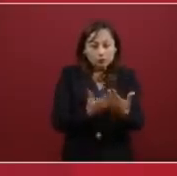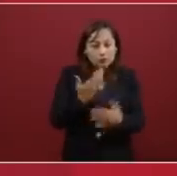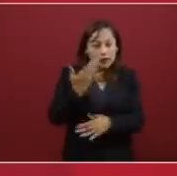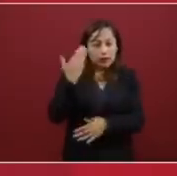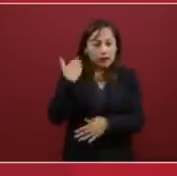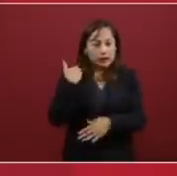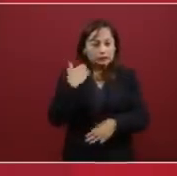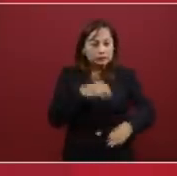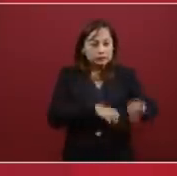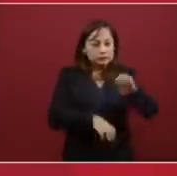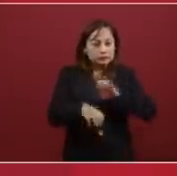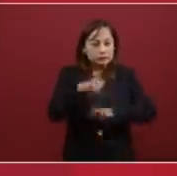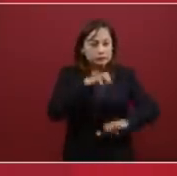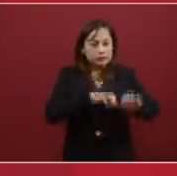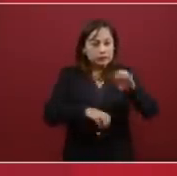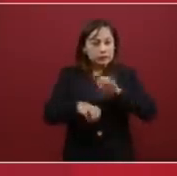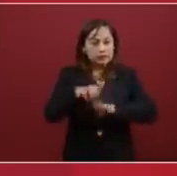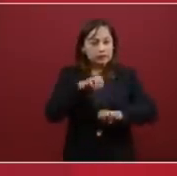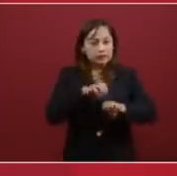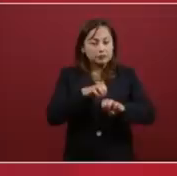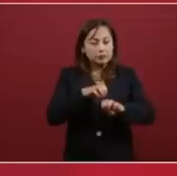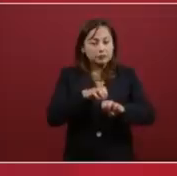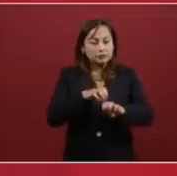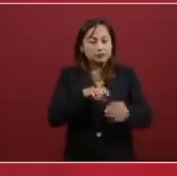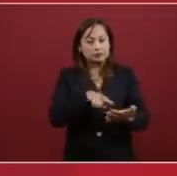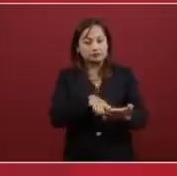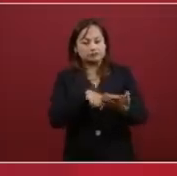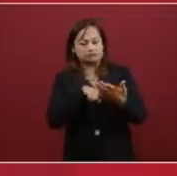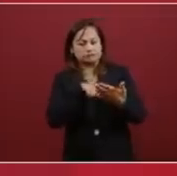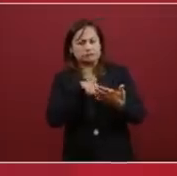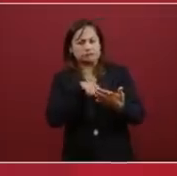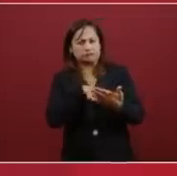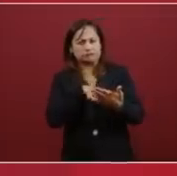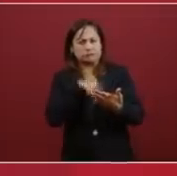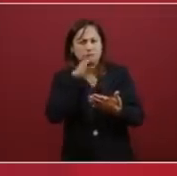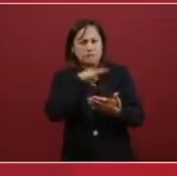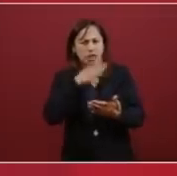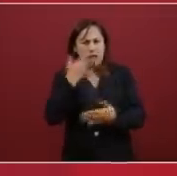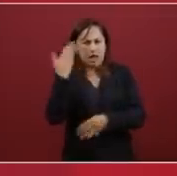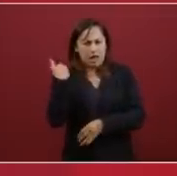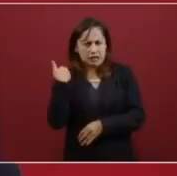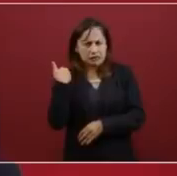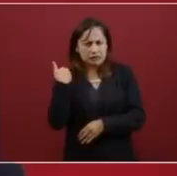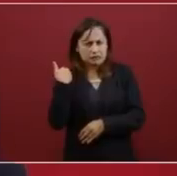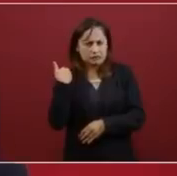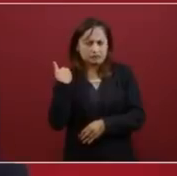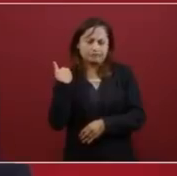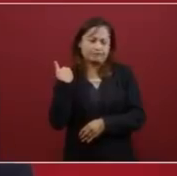tengan mala reputación en general,